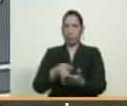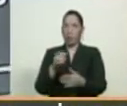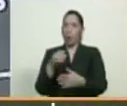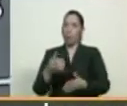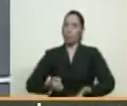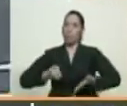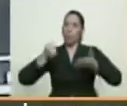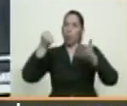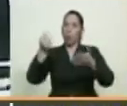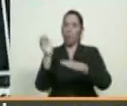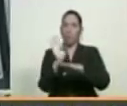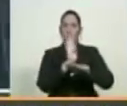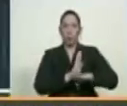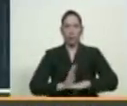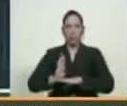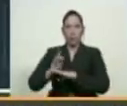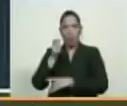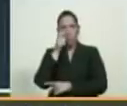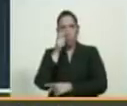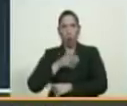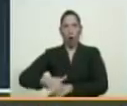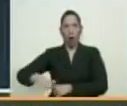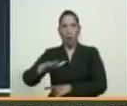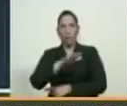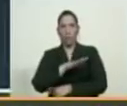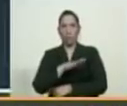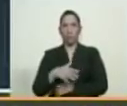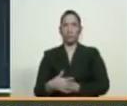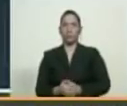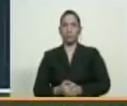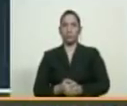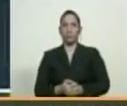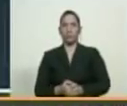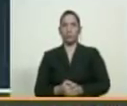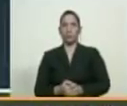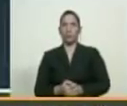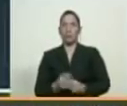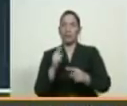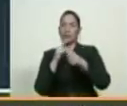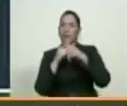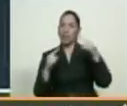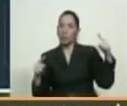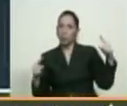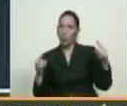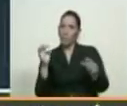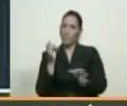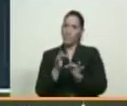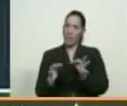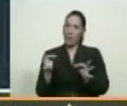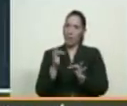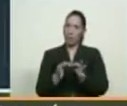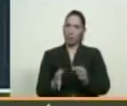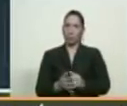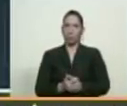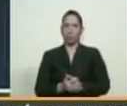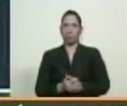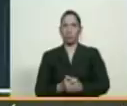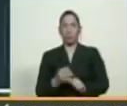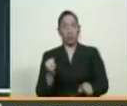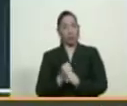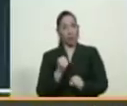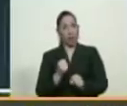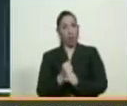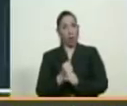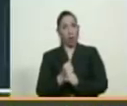pueblo, del bono de reconvención, que corresponde a un sexto de petro. De manera de que las trabajadoras, los trabajadores, los